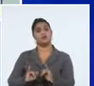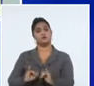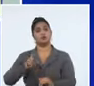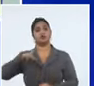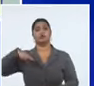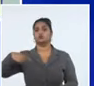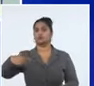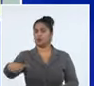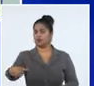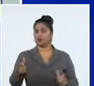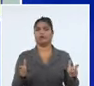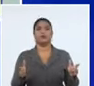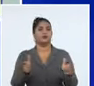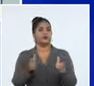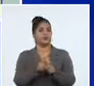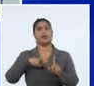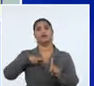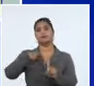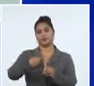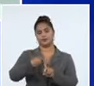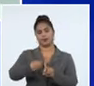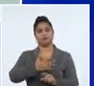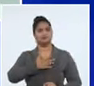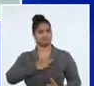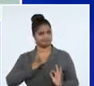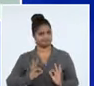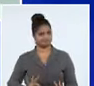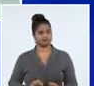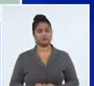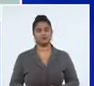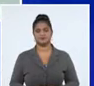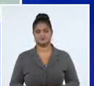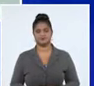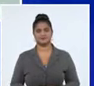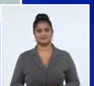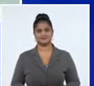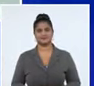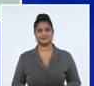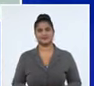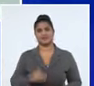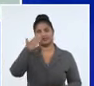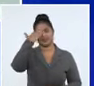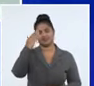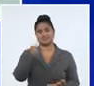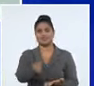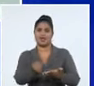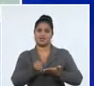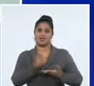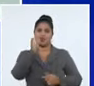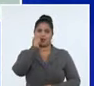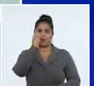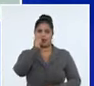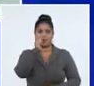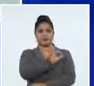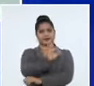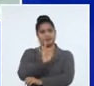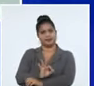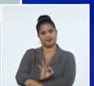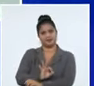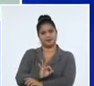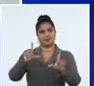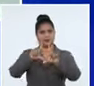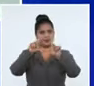este periodo. No sé si Javier tendrá a mano ahí los gráficos. Muchas gracias, Javier. Ahí tienen ustedes el comportamiento